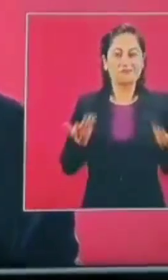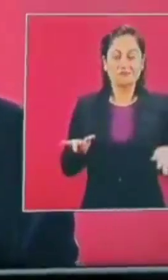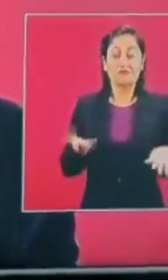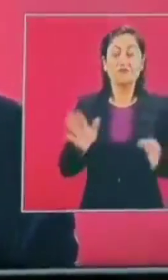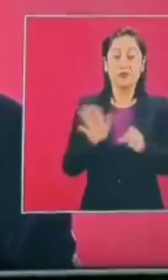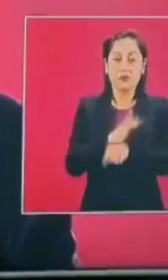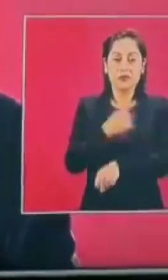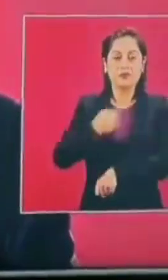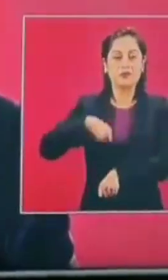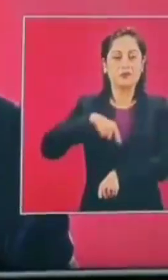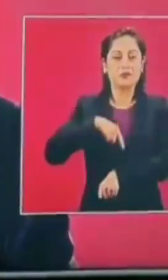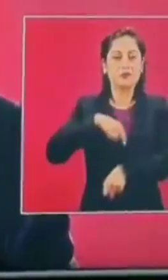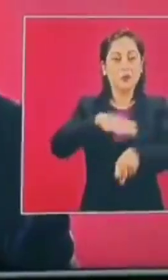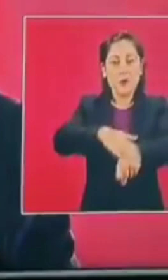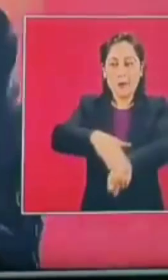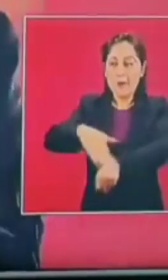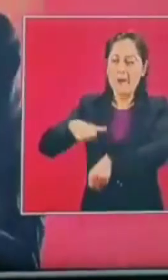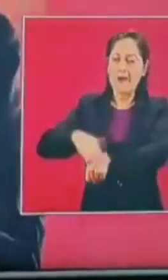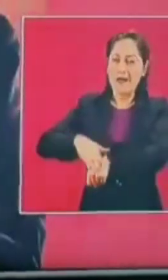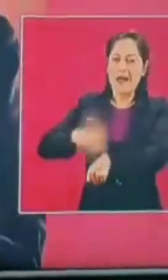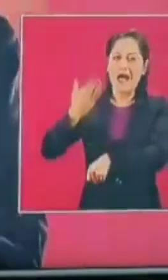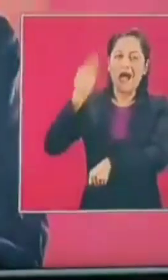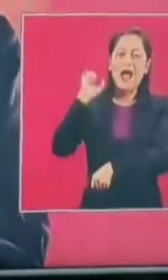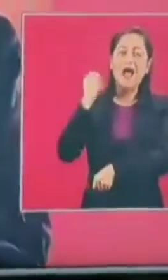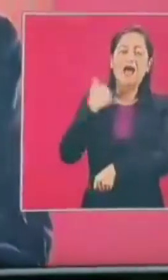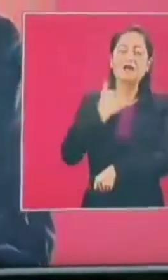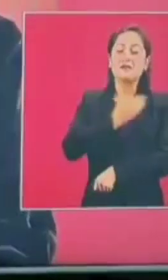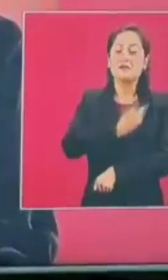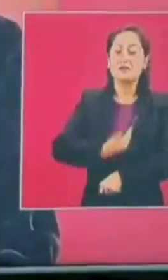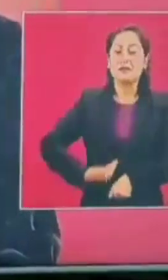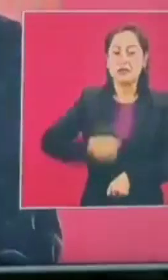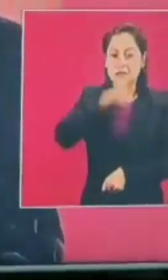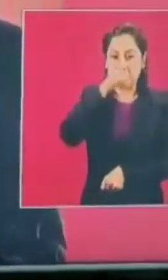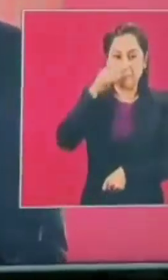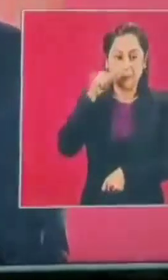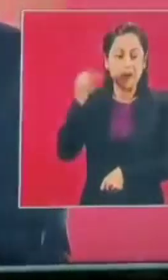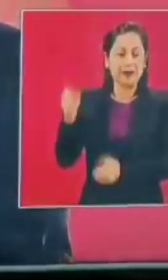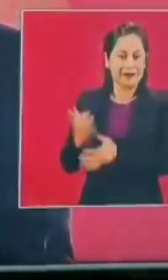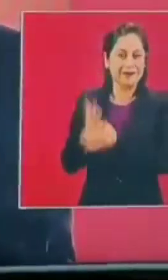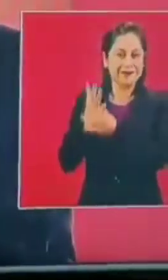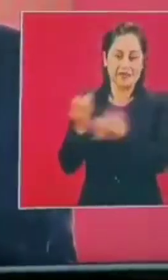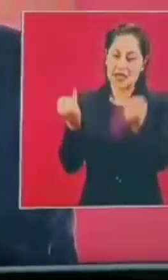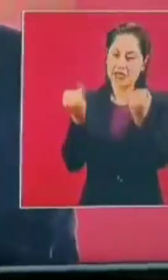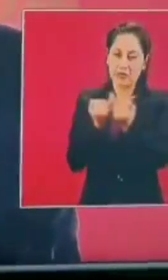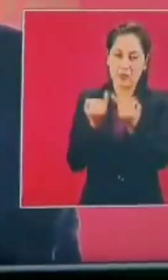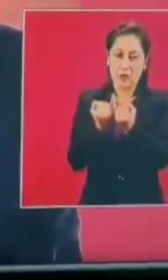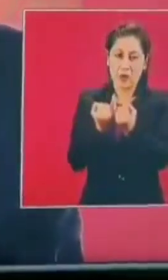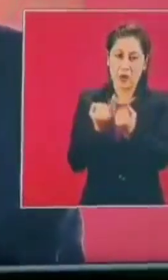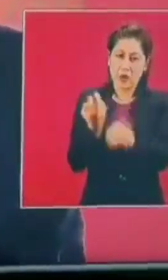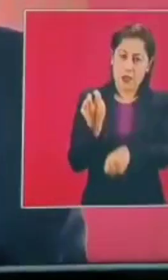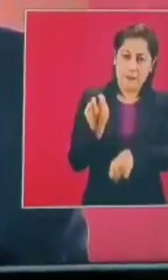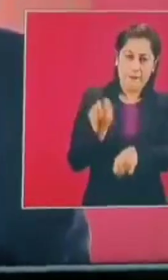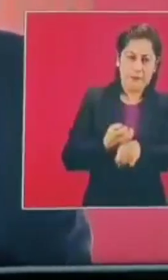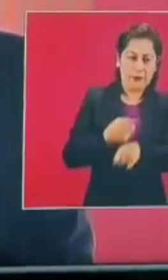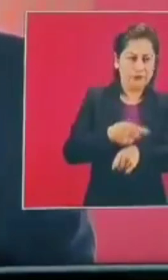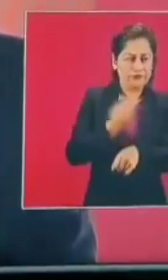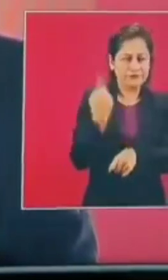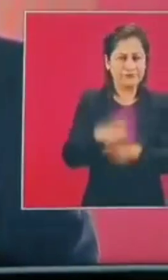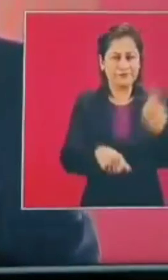la playa de juárez nada por la fuerza todo por la razón y el derecho